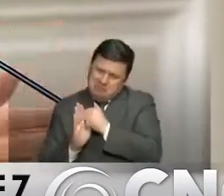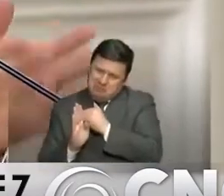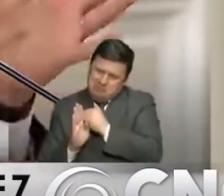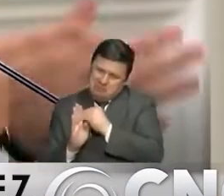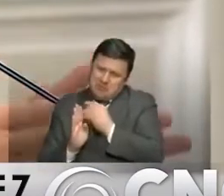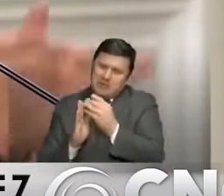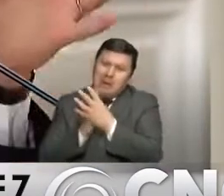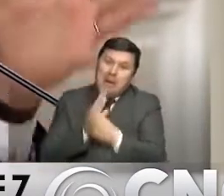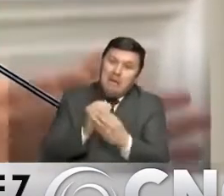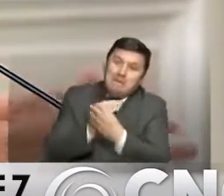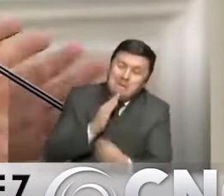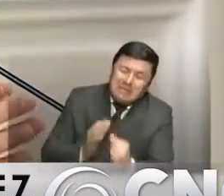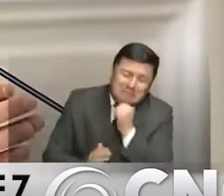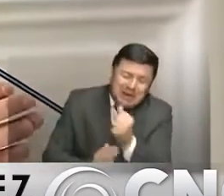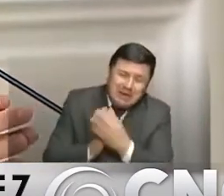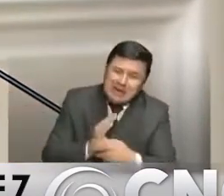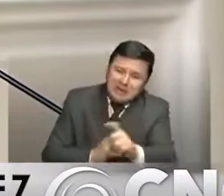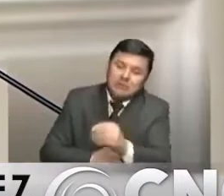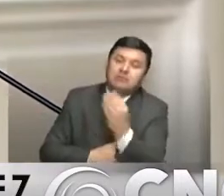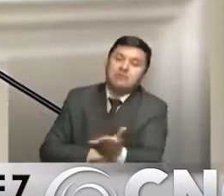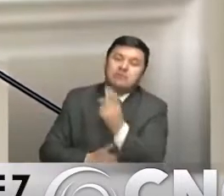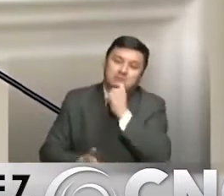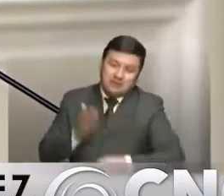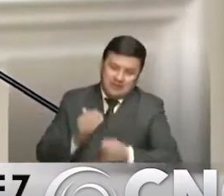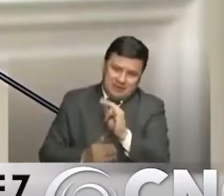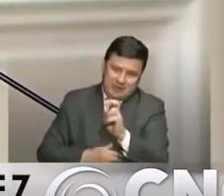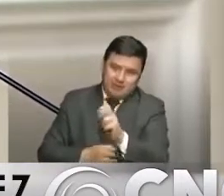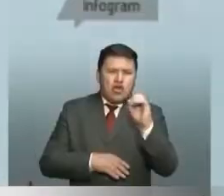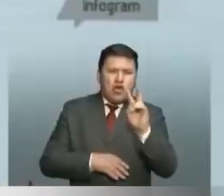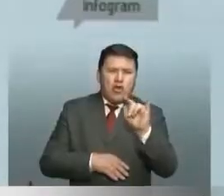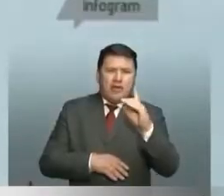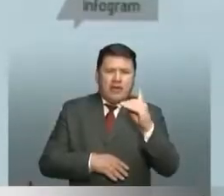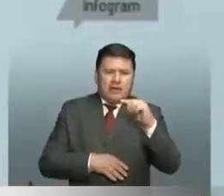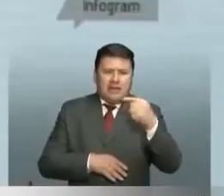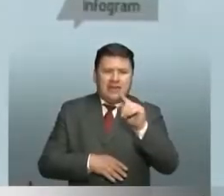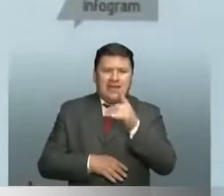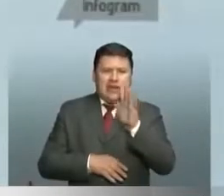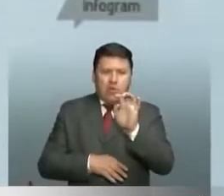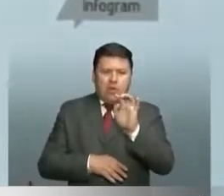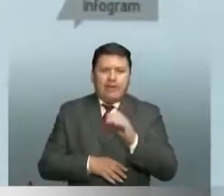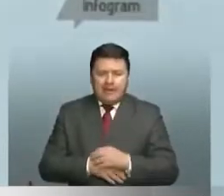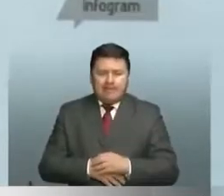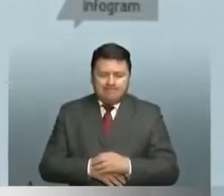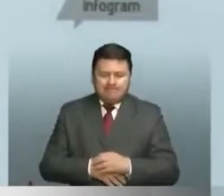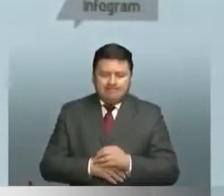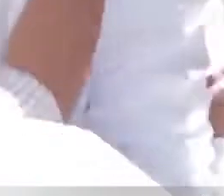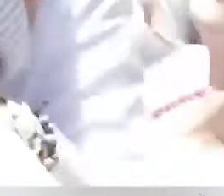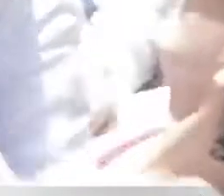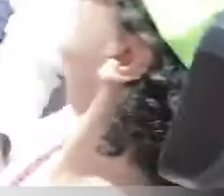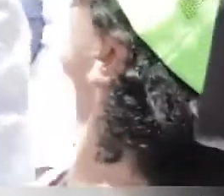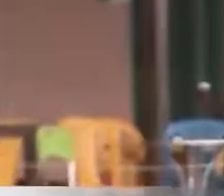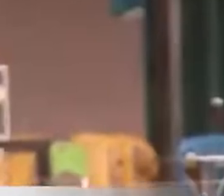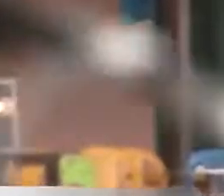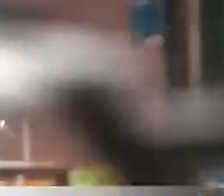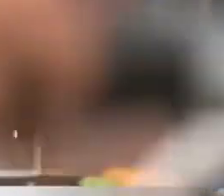más vulnerables los más pobres los que tienen más necesidades y a los familias de mayor ingreso el presidente explicó que este ingreso que se entregará cada dos